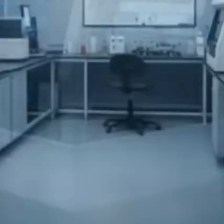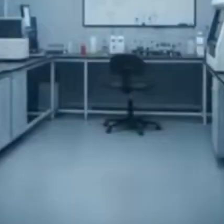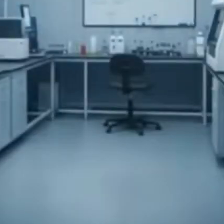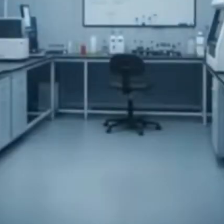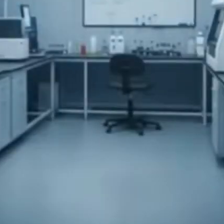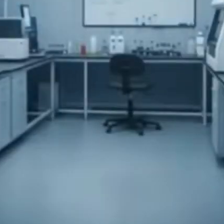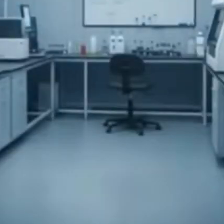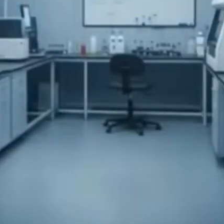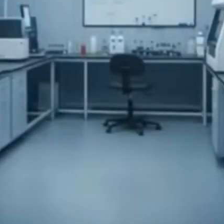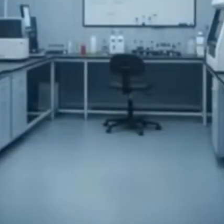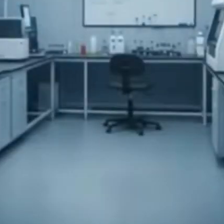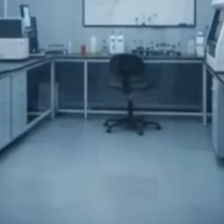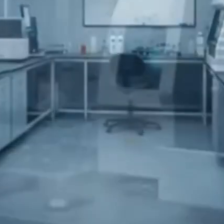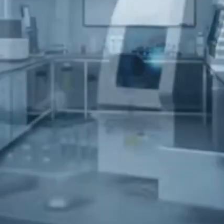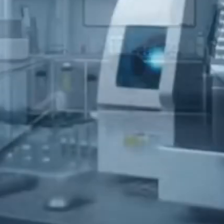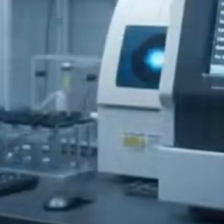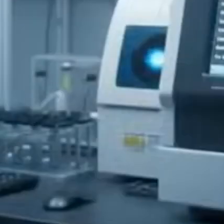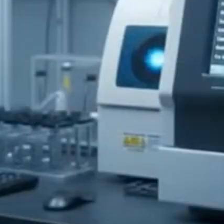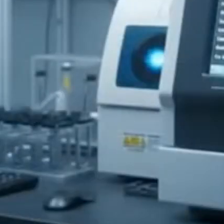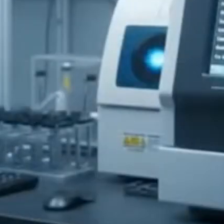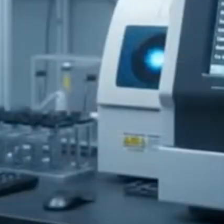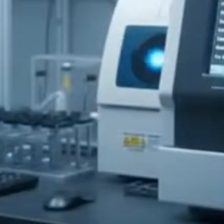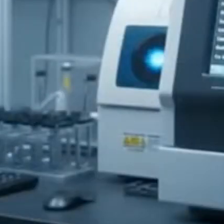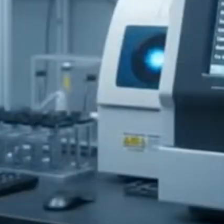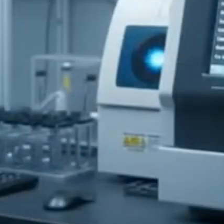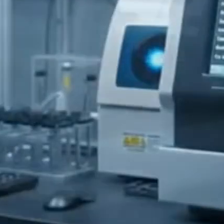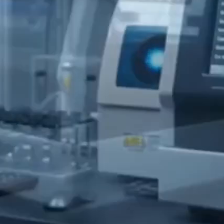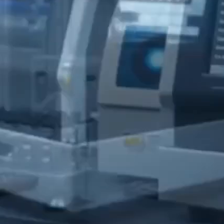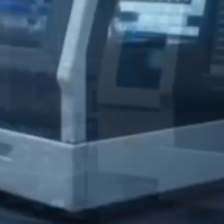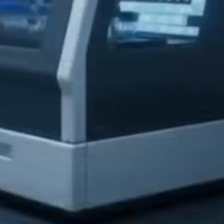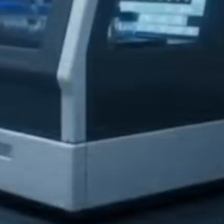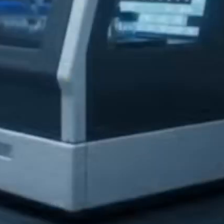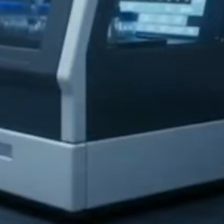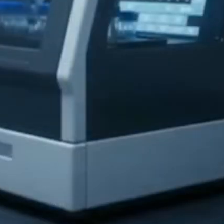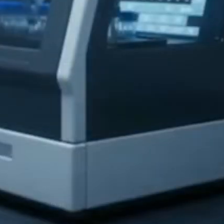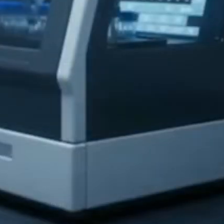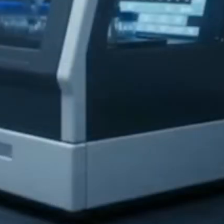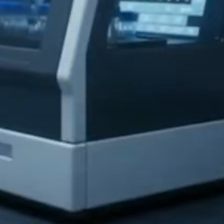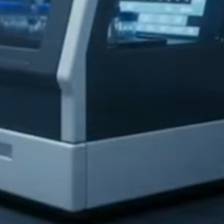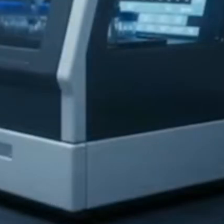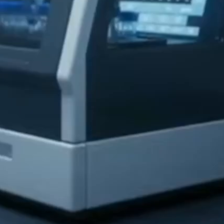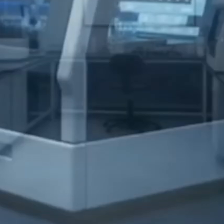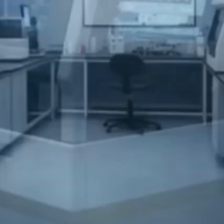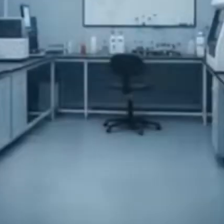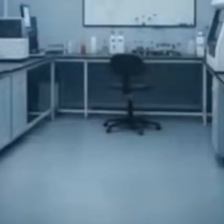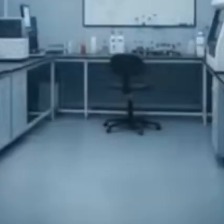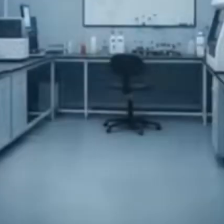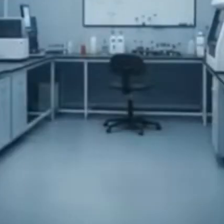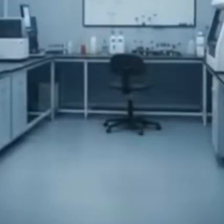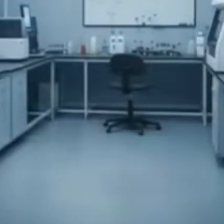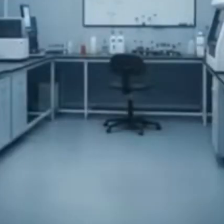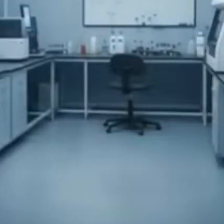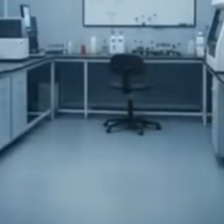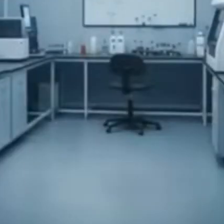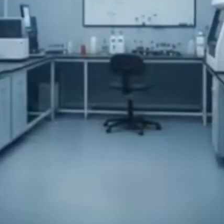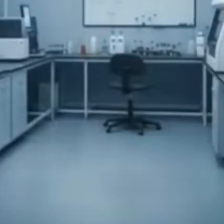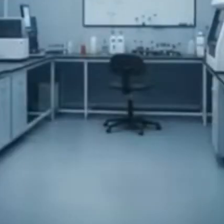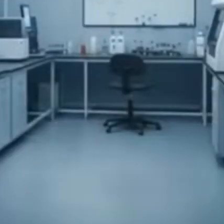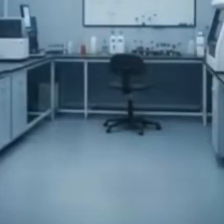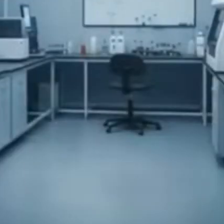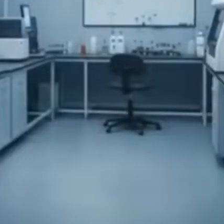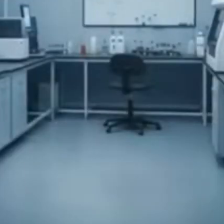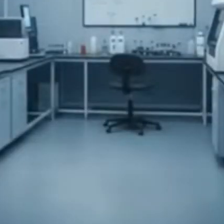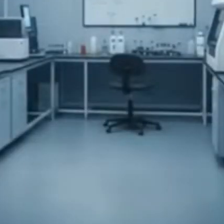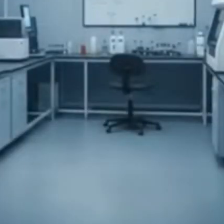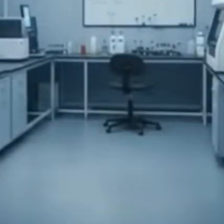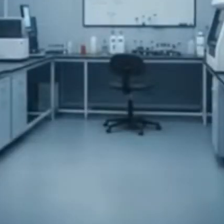personal certificado que va a estar vinculado al Centro Nacional que realiza las muestras de parte de Conagua. Con ello vamos a poder